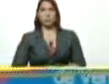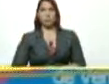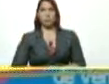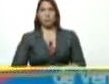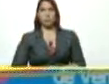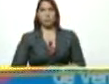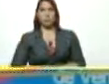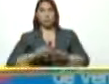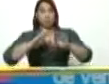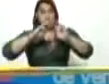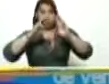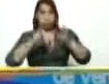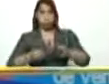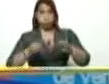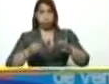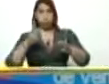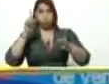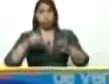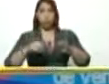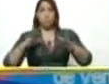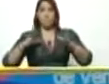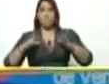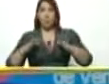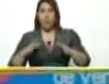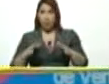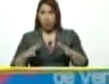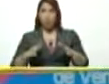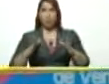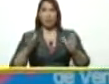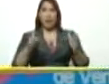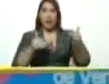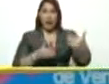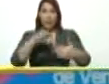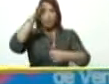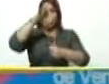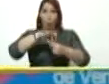el módulo de vacaciones, caja de ahorro.